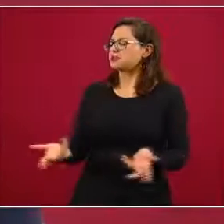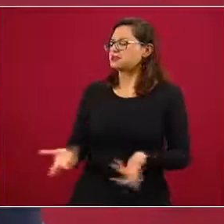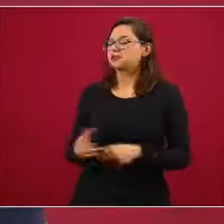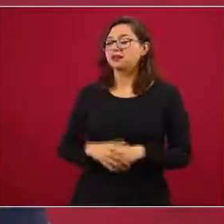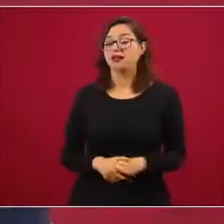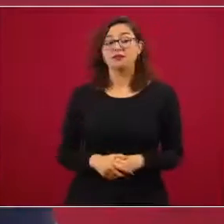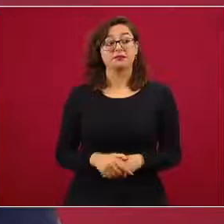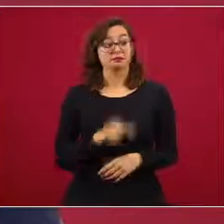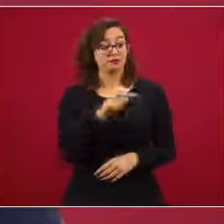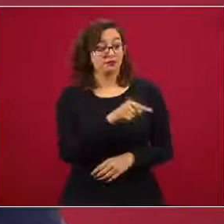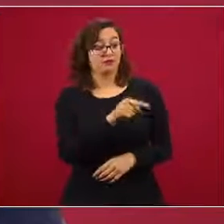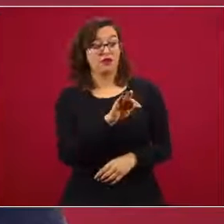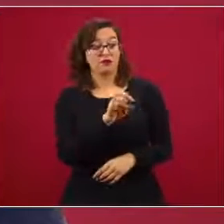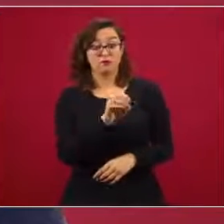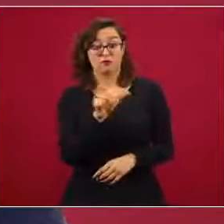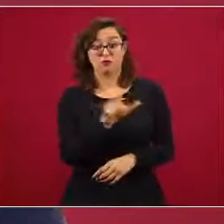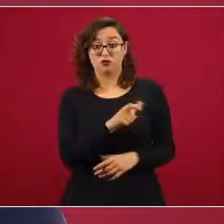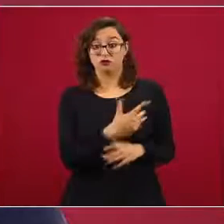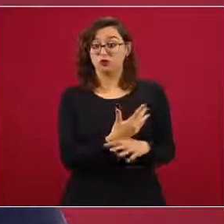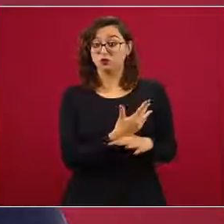donde él dice, claro,